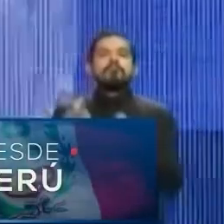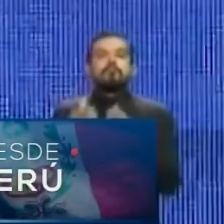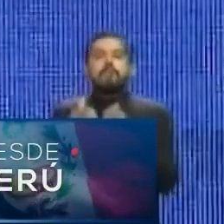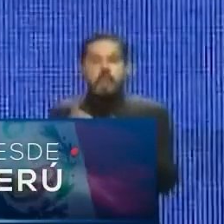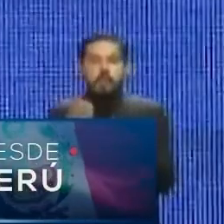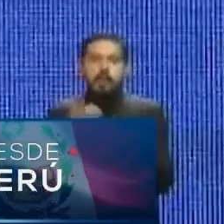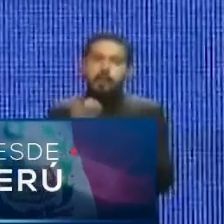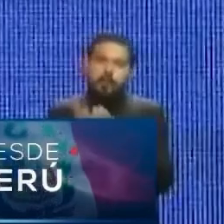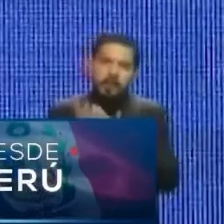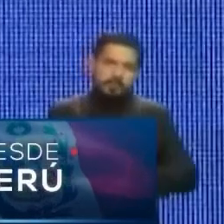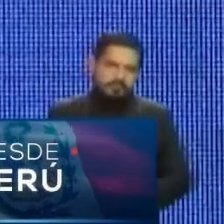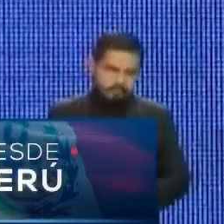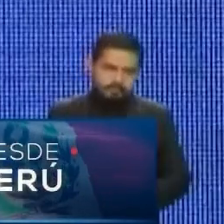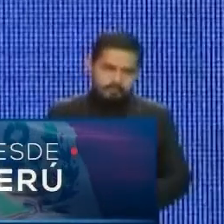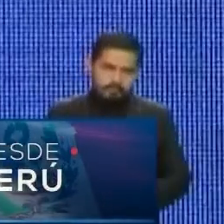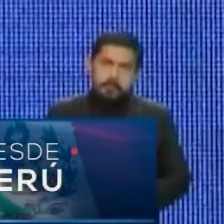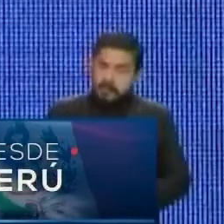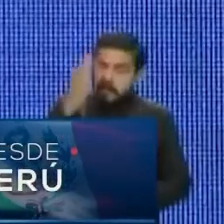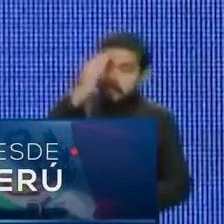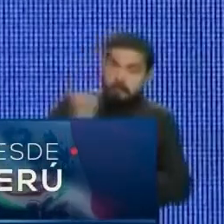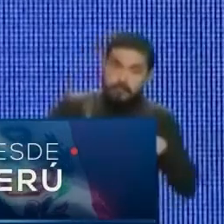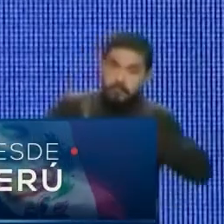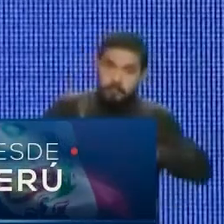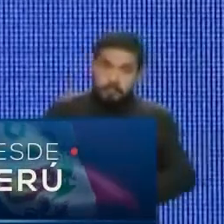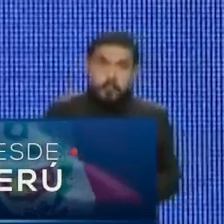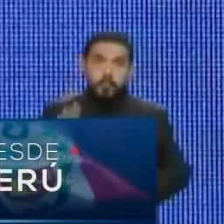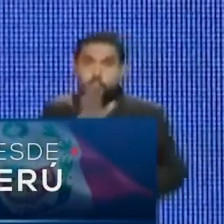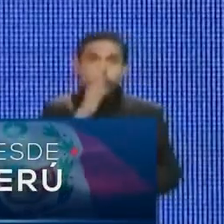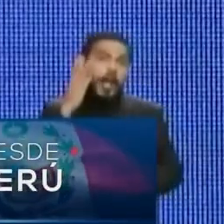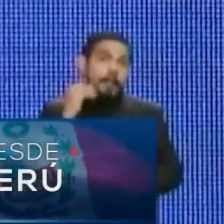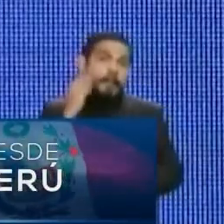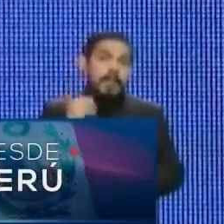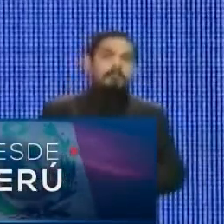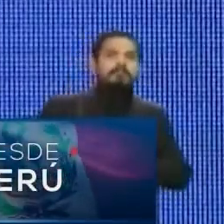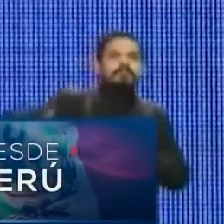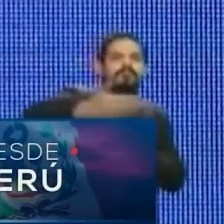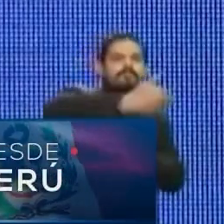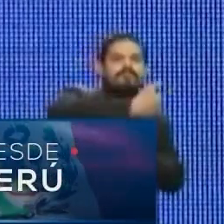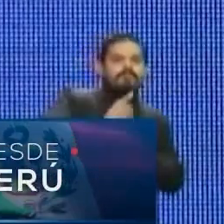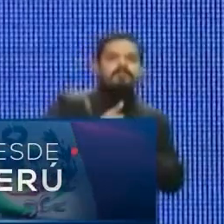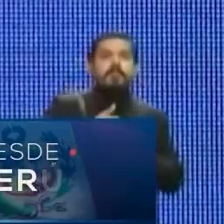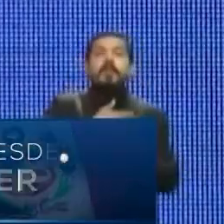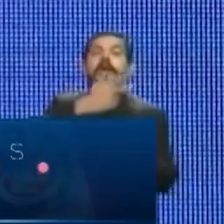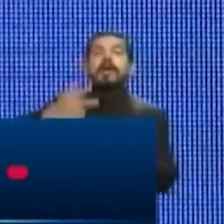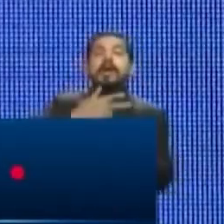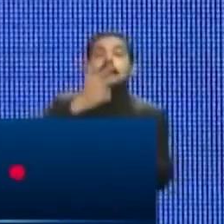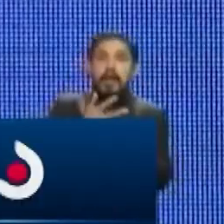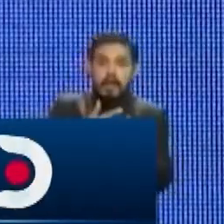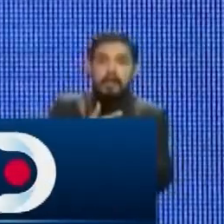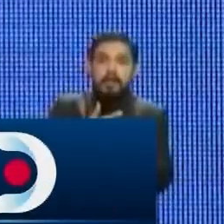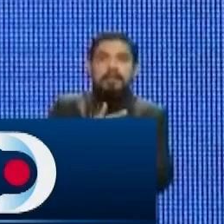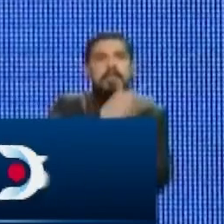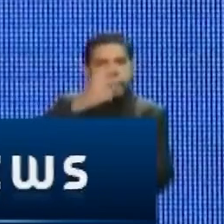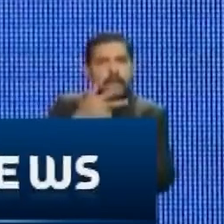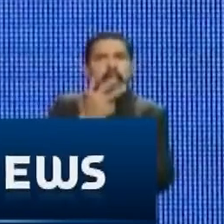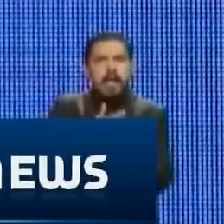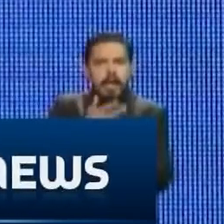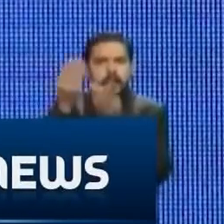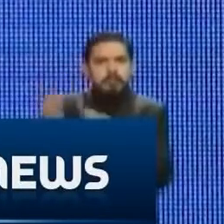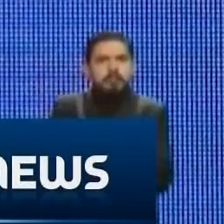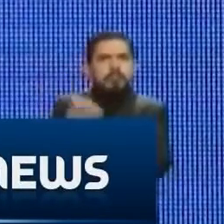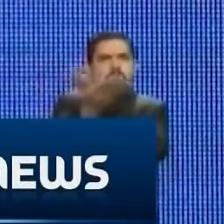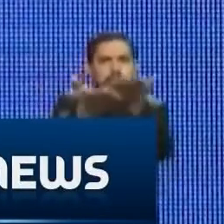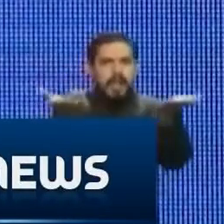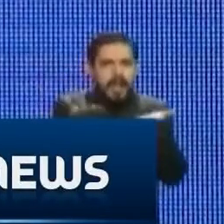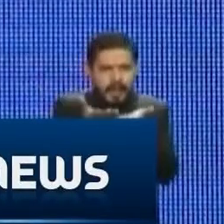la cosa pública y también de la economía. Esas experiencias lo hemos recogido en el Carchi y eso, lo que se dé en el Carchi, va a ser a lo